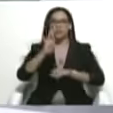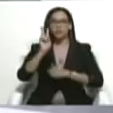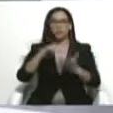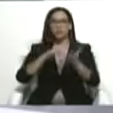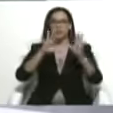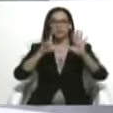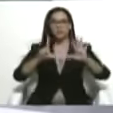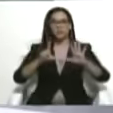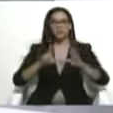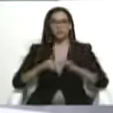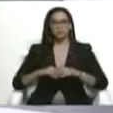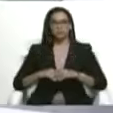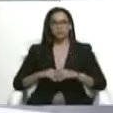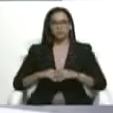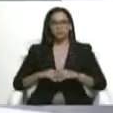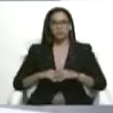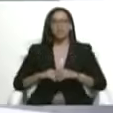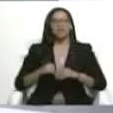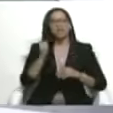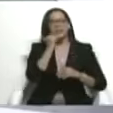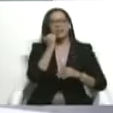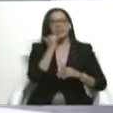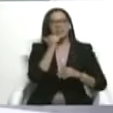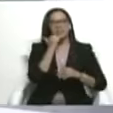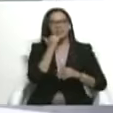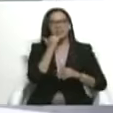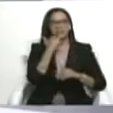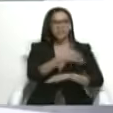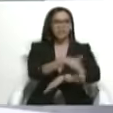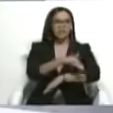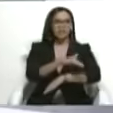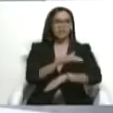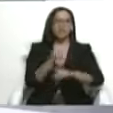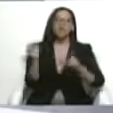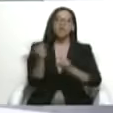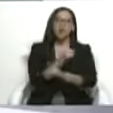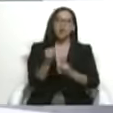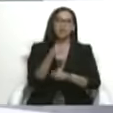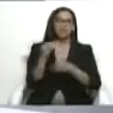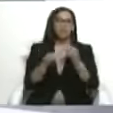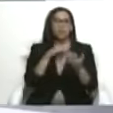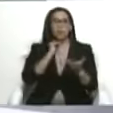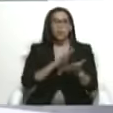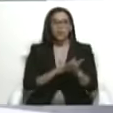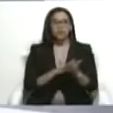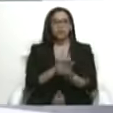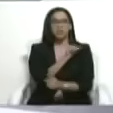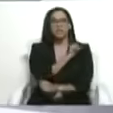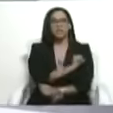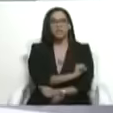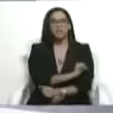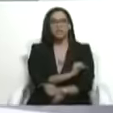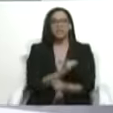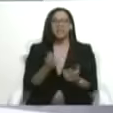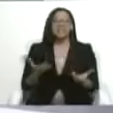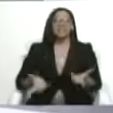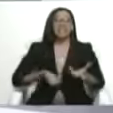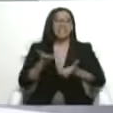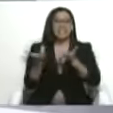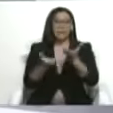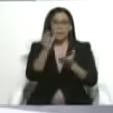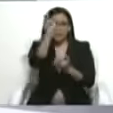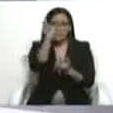2017. Esas manifestaciones callejeras violentas que ocasionaron muertos, heridos, quema de ciudadanos,